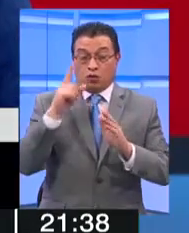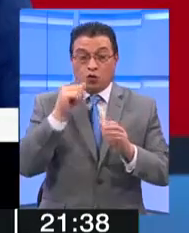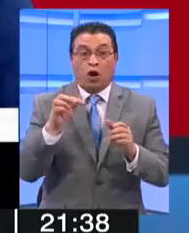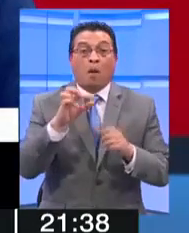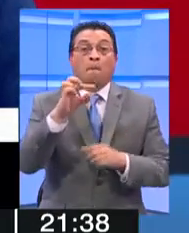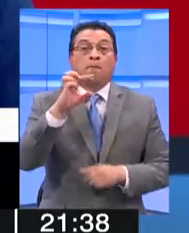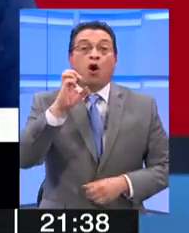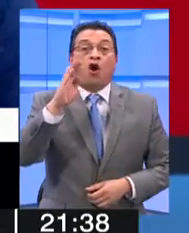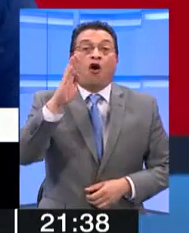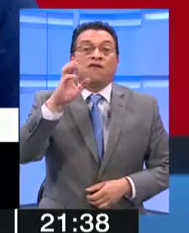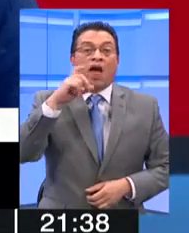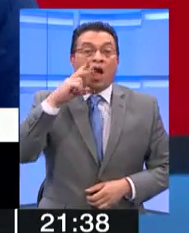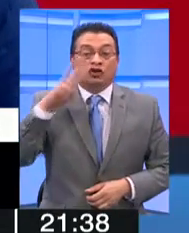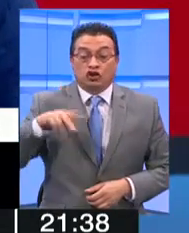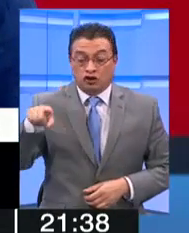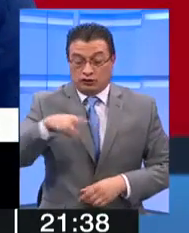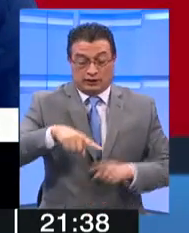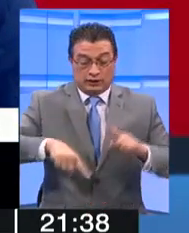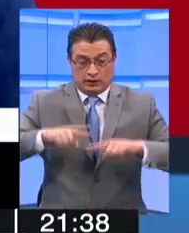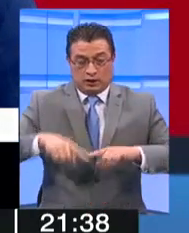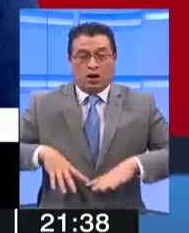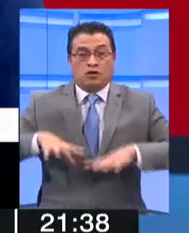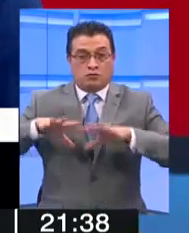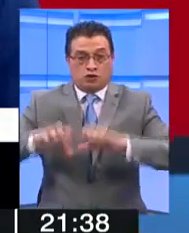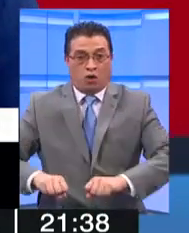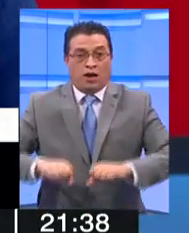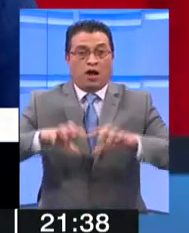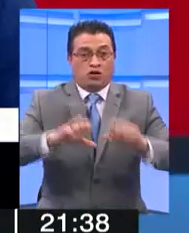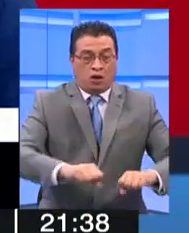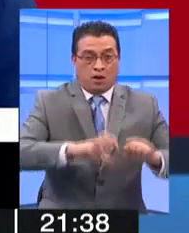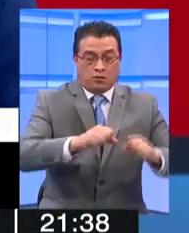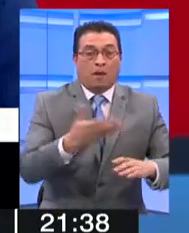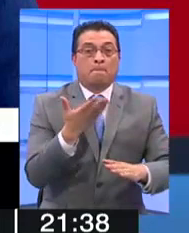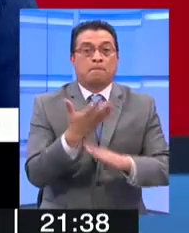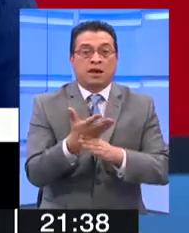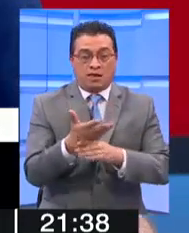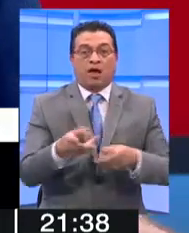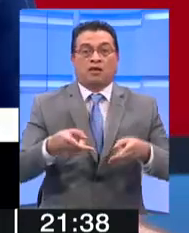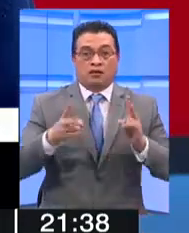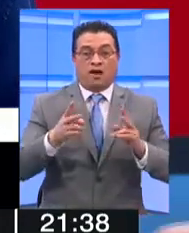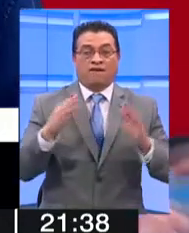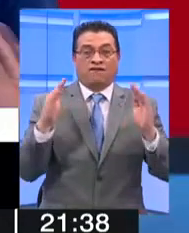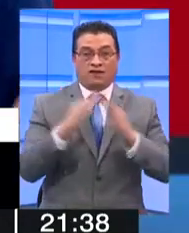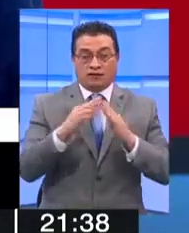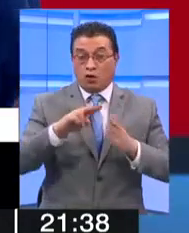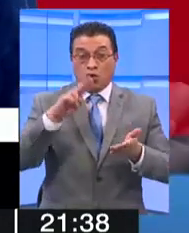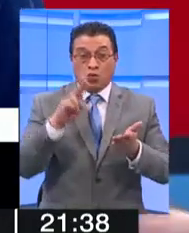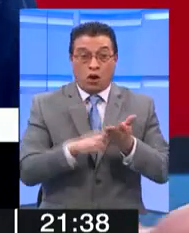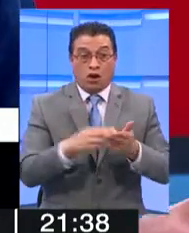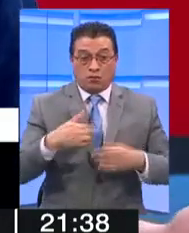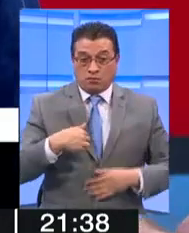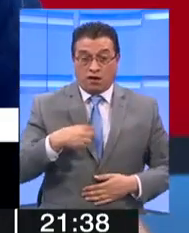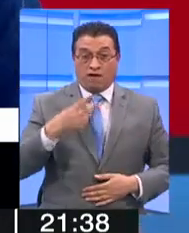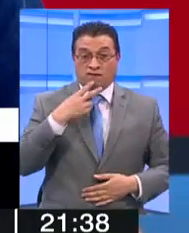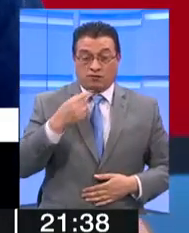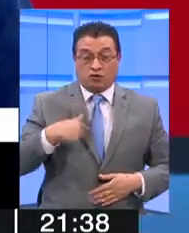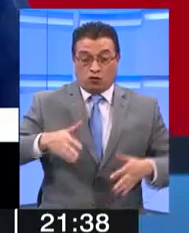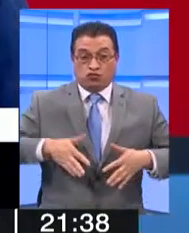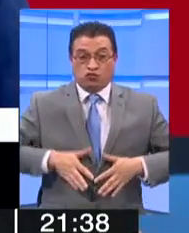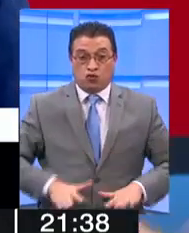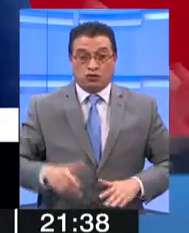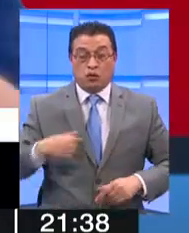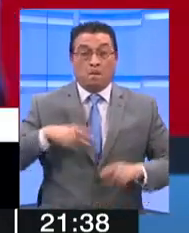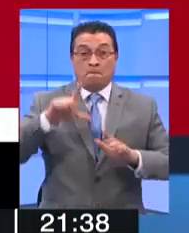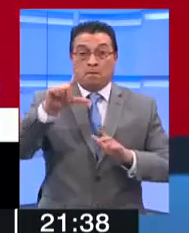pobladores que se toman terrenos para poder exigir el derecho a la vivienda, es la misma realidad que, por ejemplo, me tocó a mí, que yo nací con